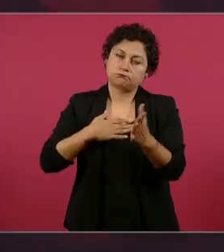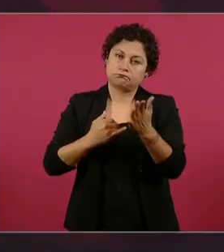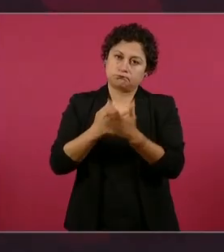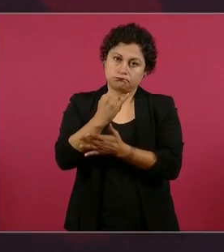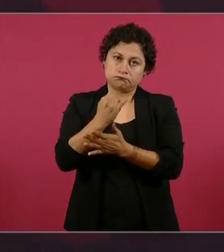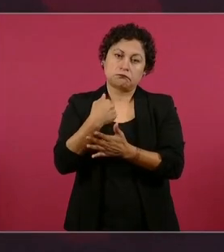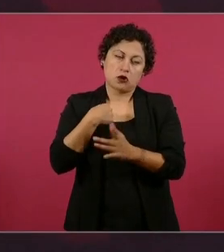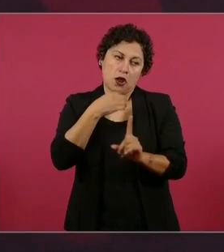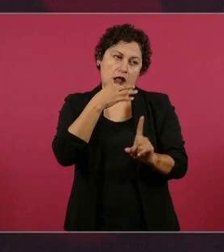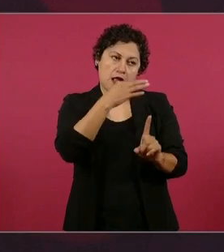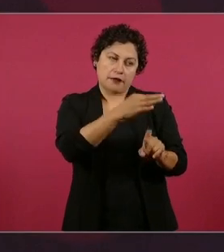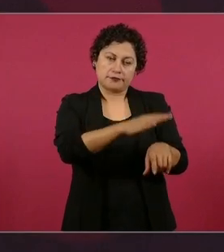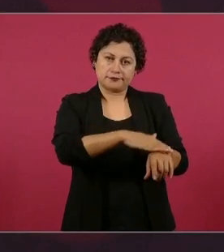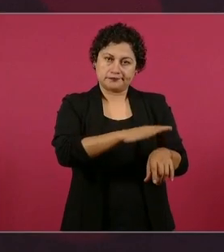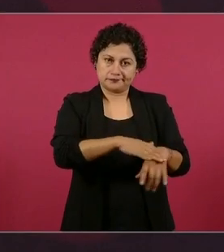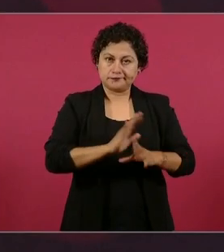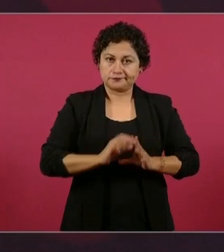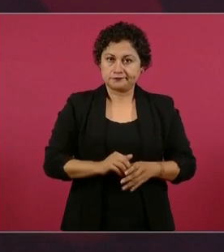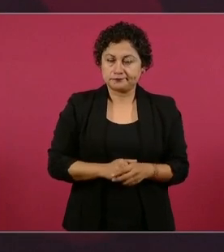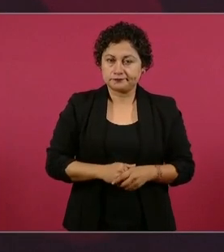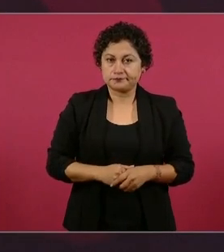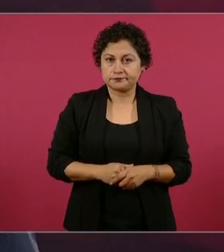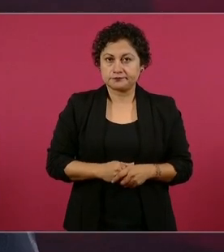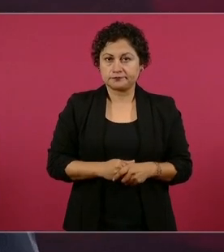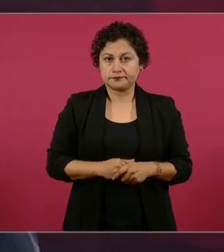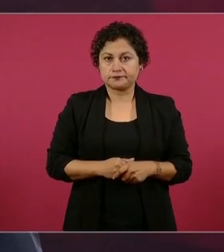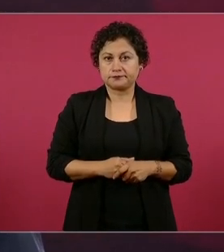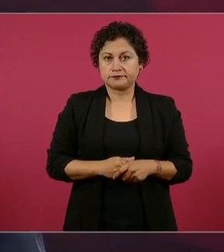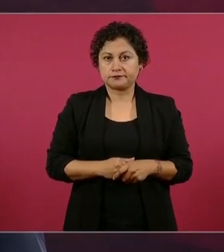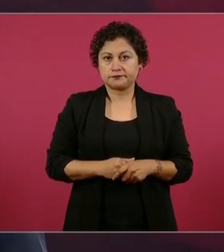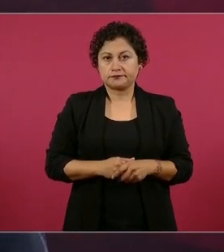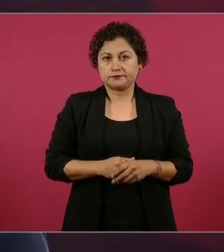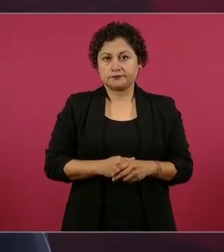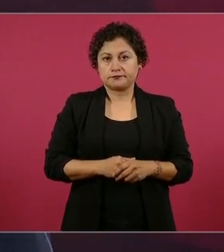ver quiénes eran los